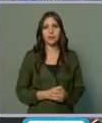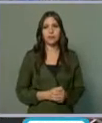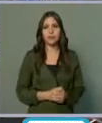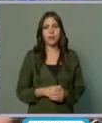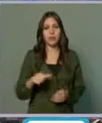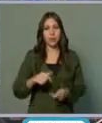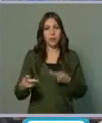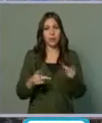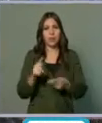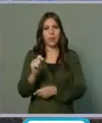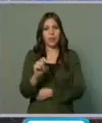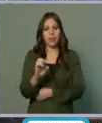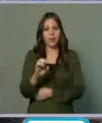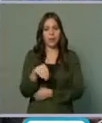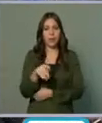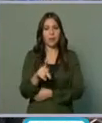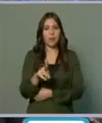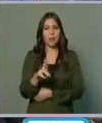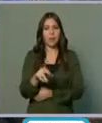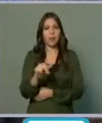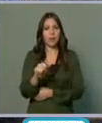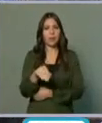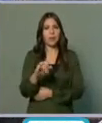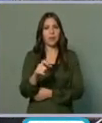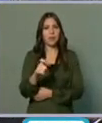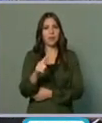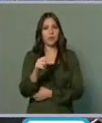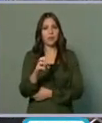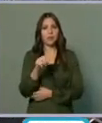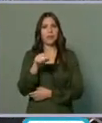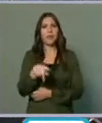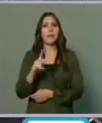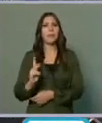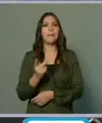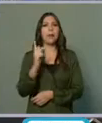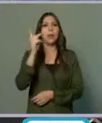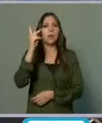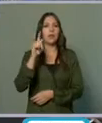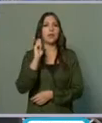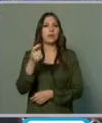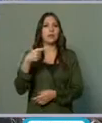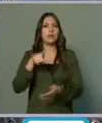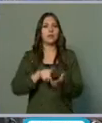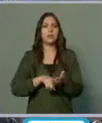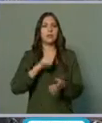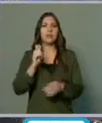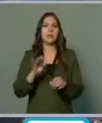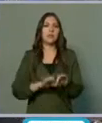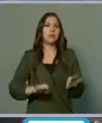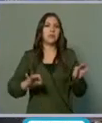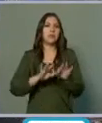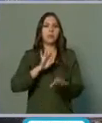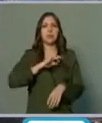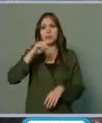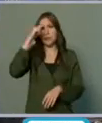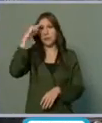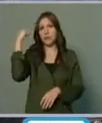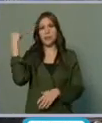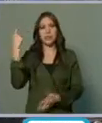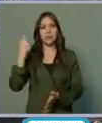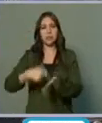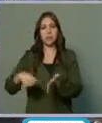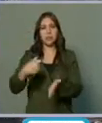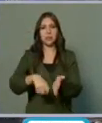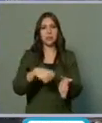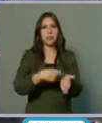tempura que mixto, en el cual, bueno, las verduras que tenemos el día de hoy son pues, básicas que pueden encontrar en cualquier